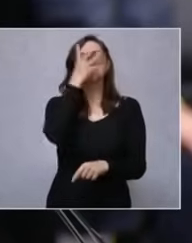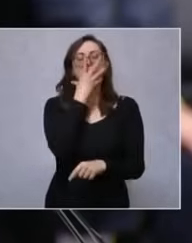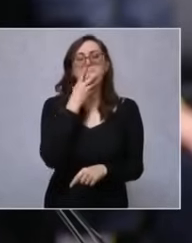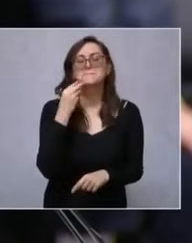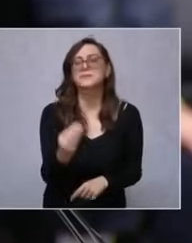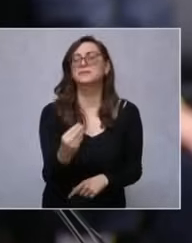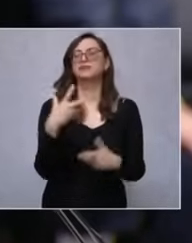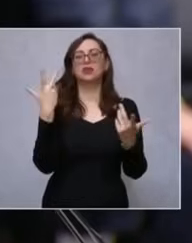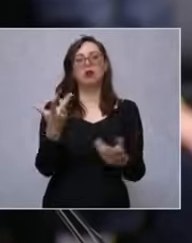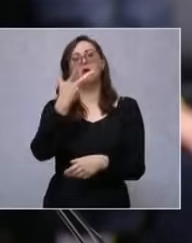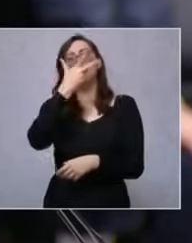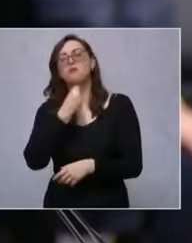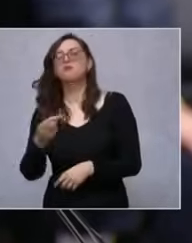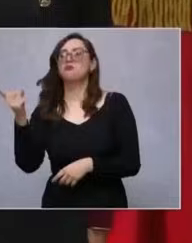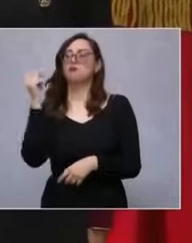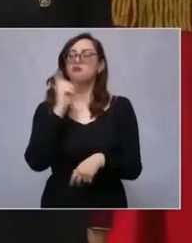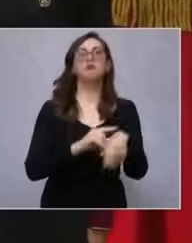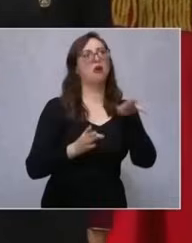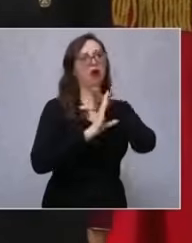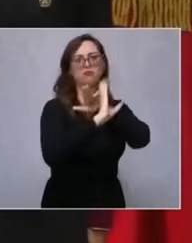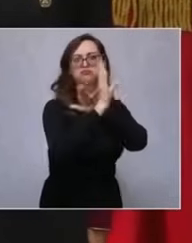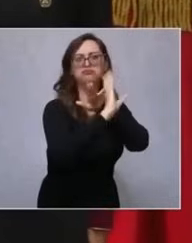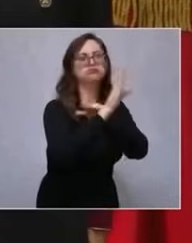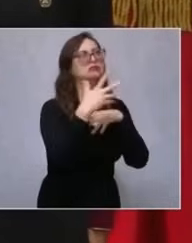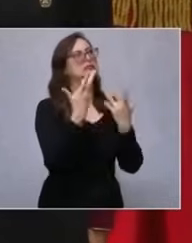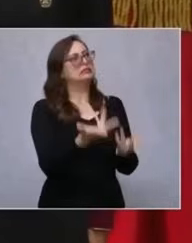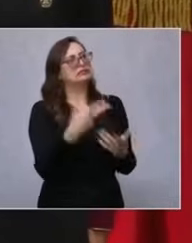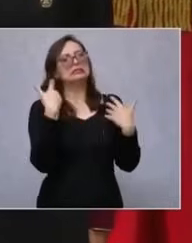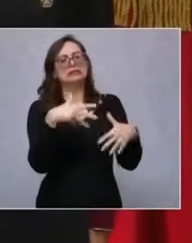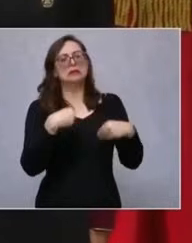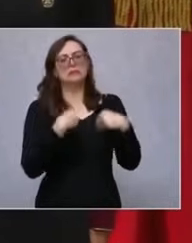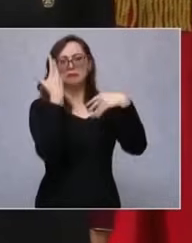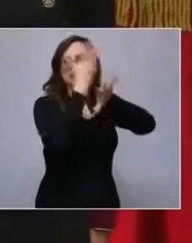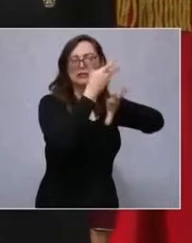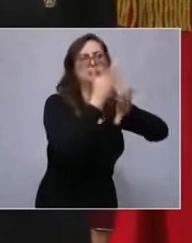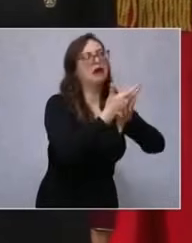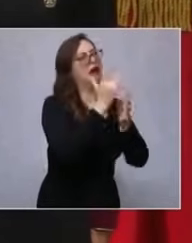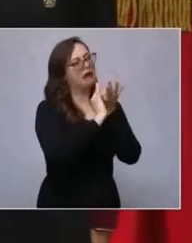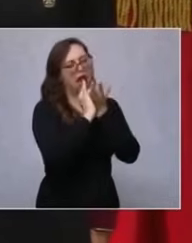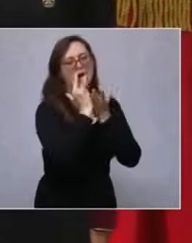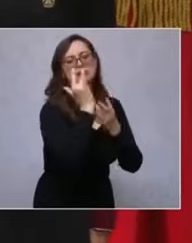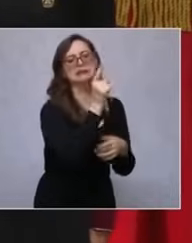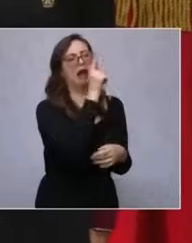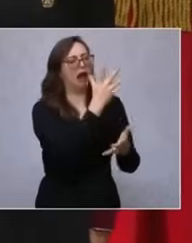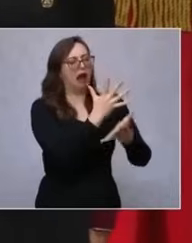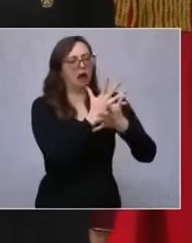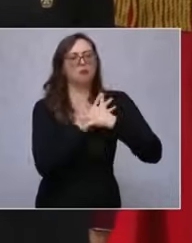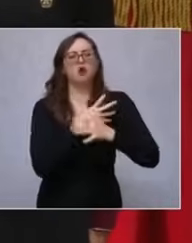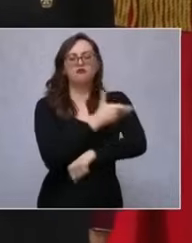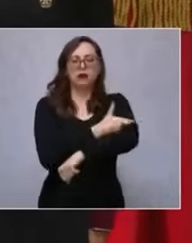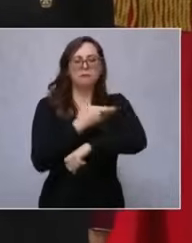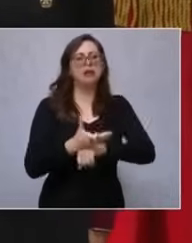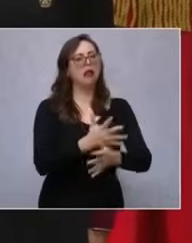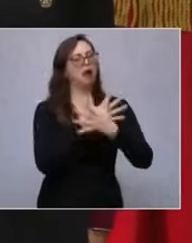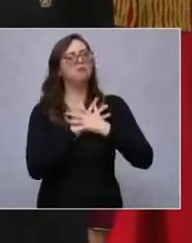nuestros paisanos y paisanas, héroes y heroínas que viven en Estados Unidos, claro, y que sí, con amor a su familia y a la